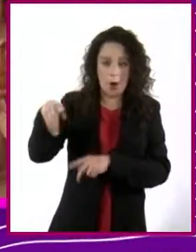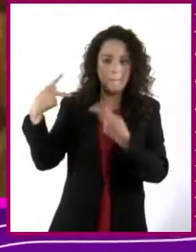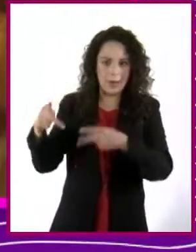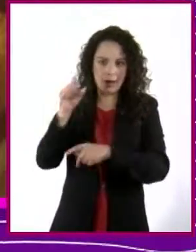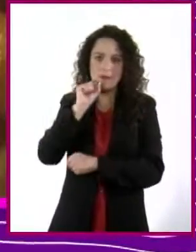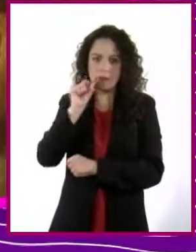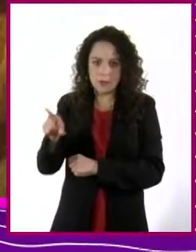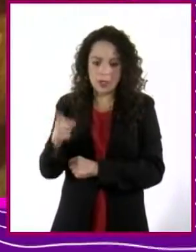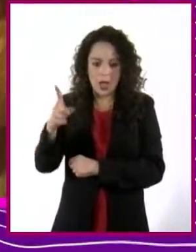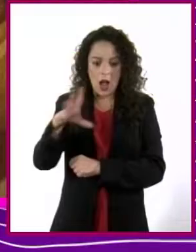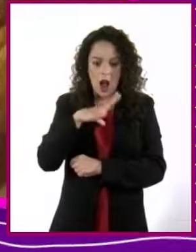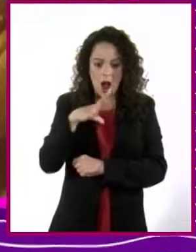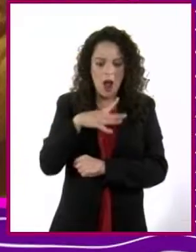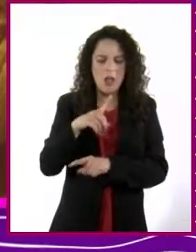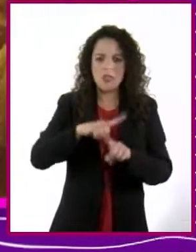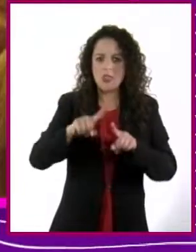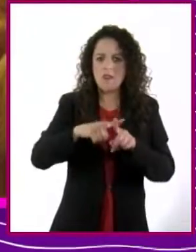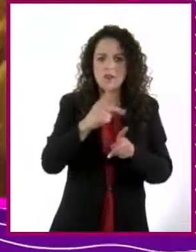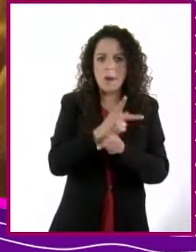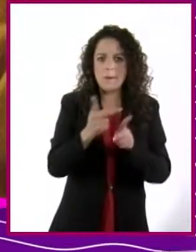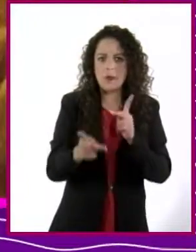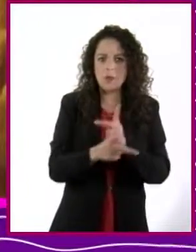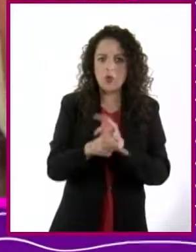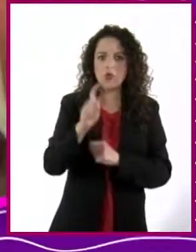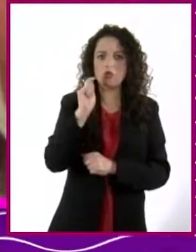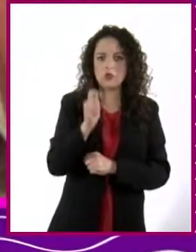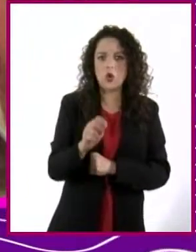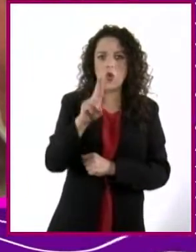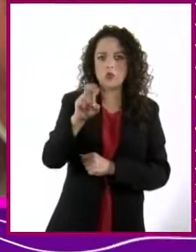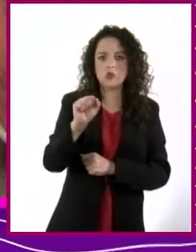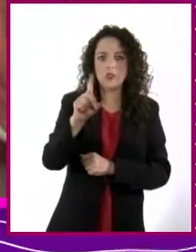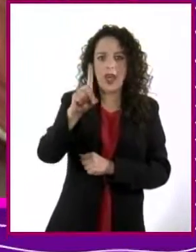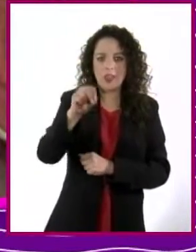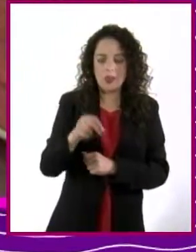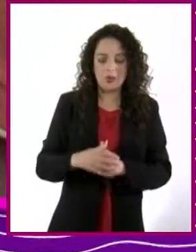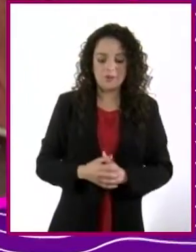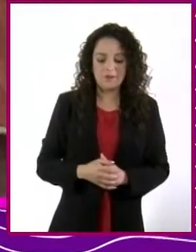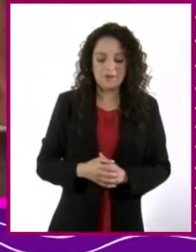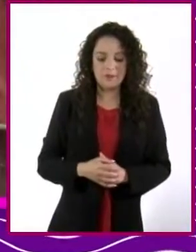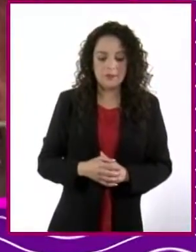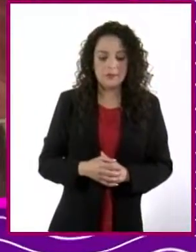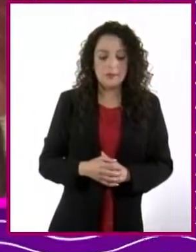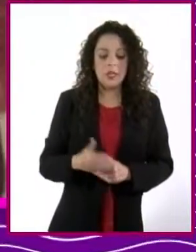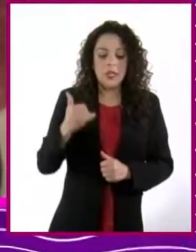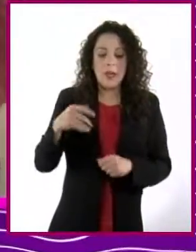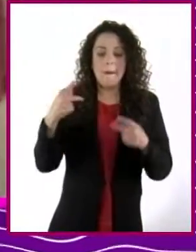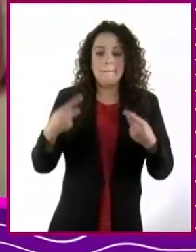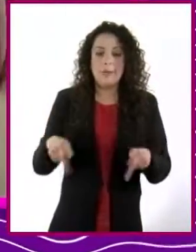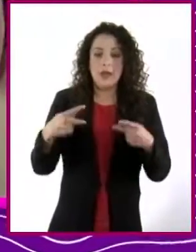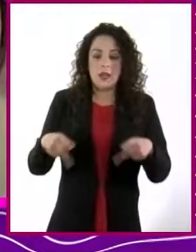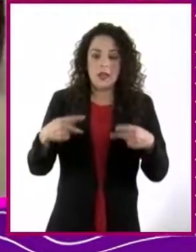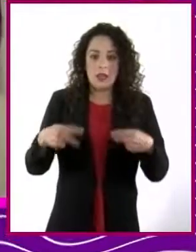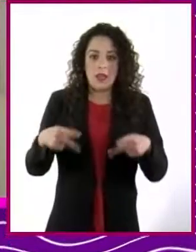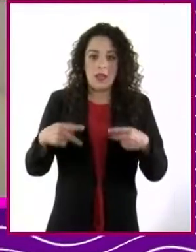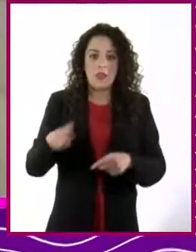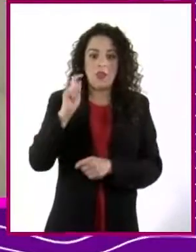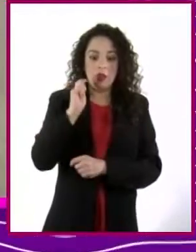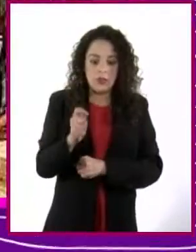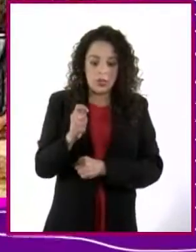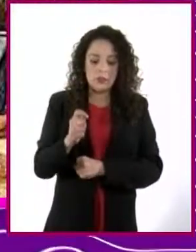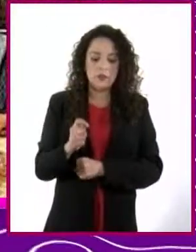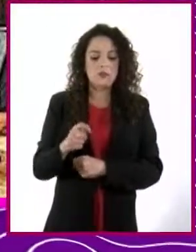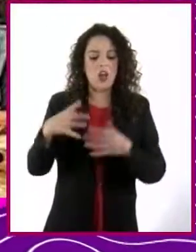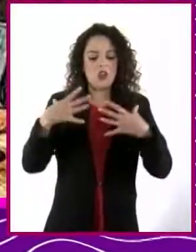además se encontraban productos de segunda mano. Y estaba el mercado de productos ultramarinos o cajones de